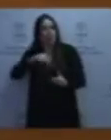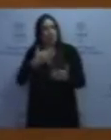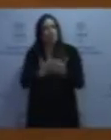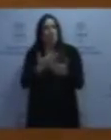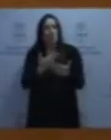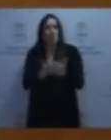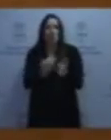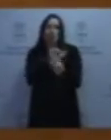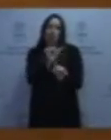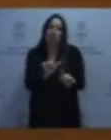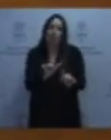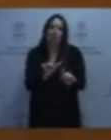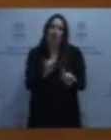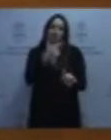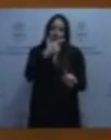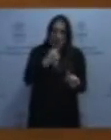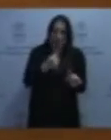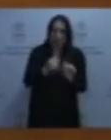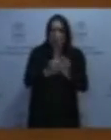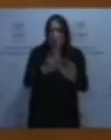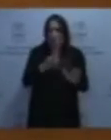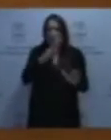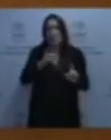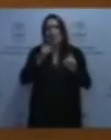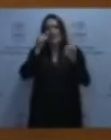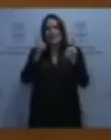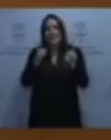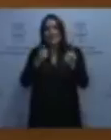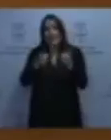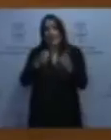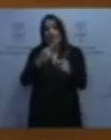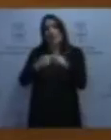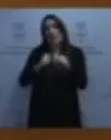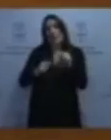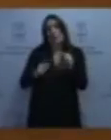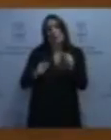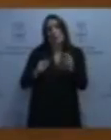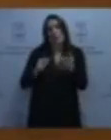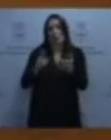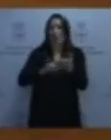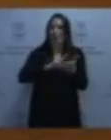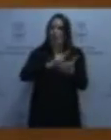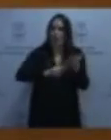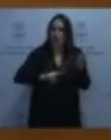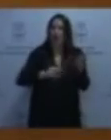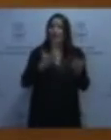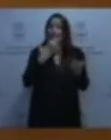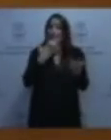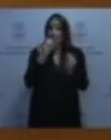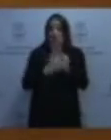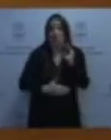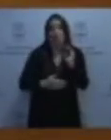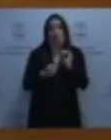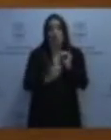simple, rápido y efectivo, para extirpar con precisión un elemento, el ejercicio oral, que sin estar regulado y acotado,